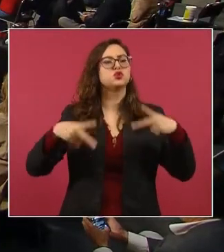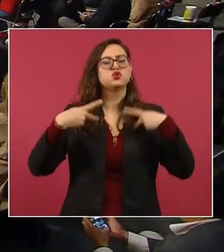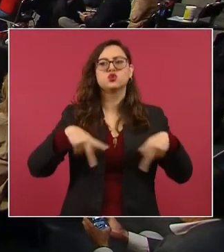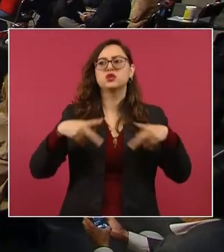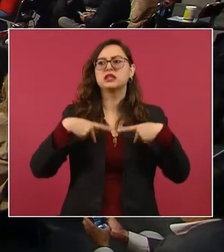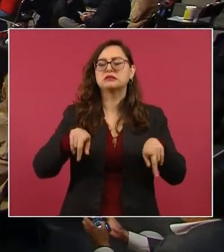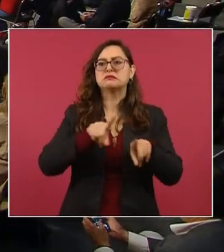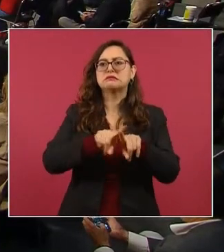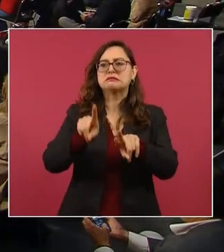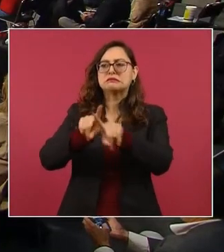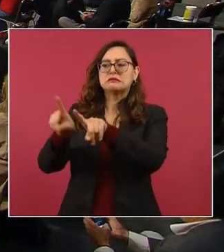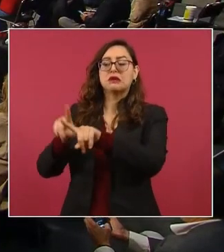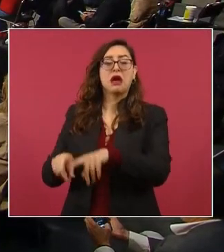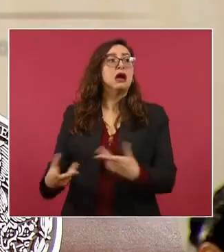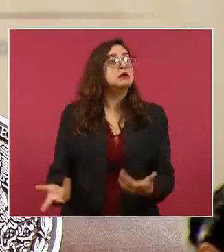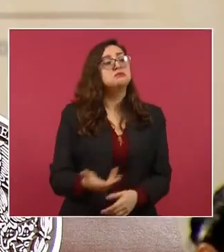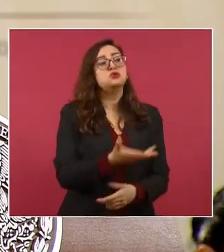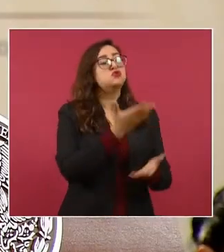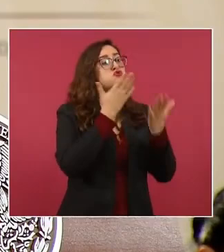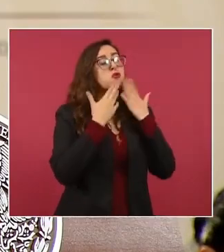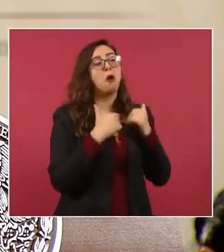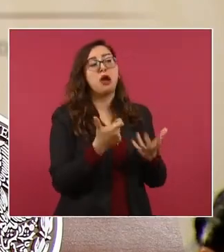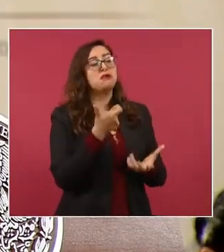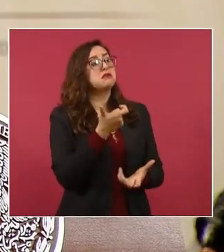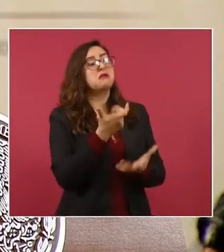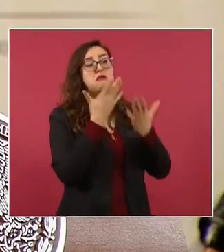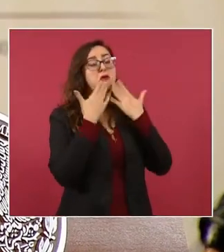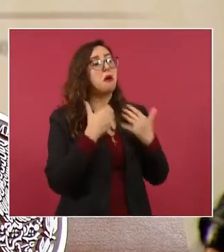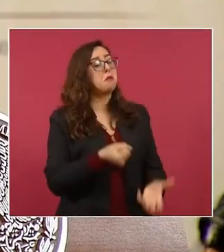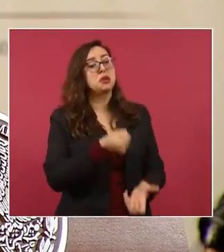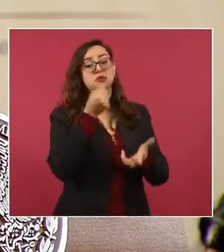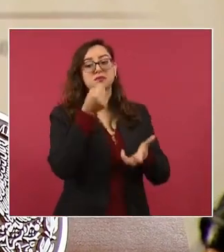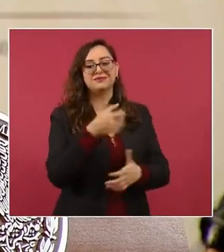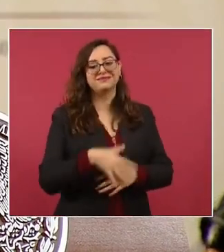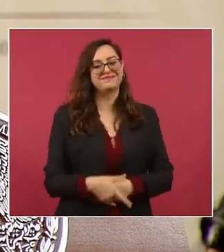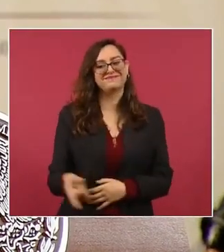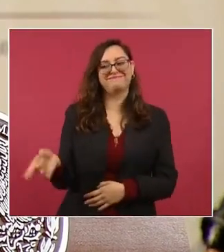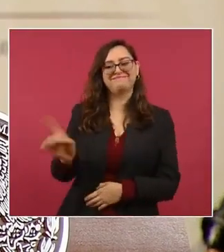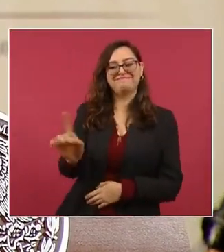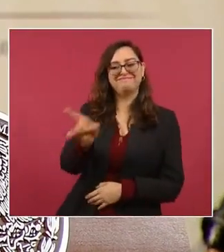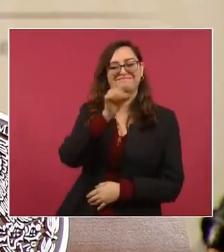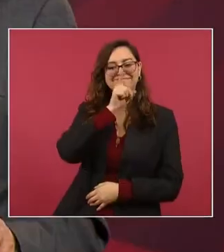Es mentira, nunca había habido tanto presupuesto